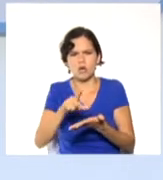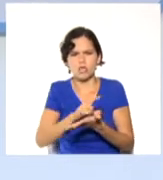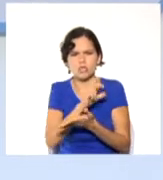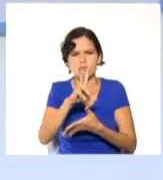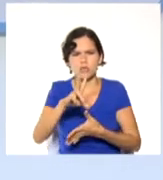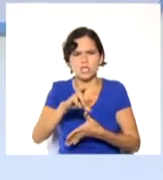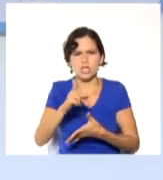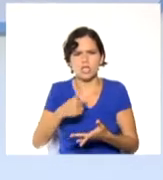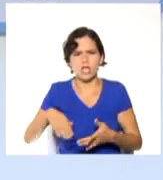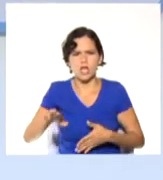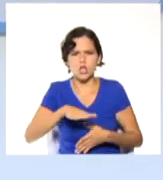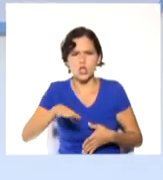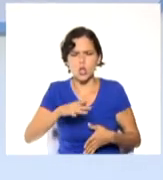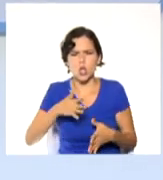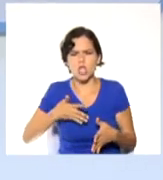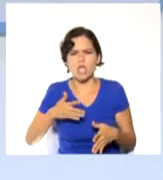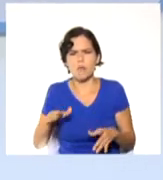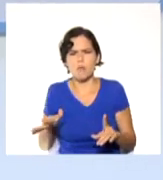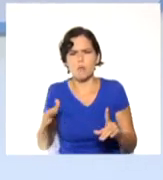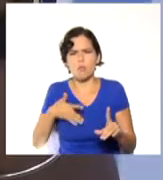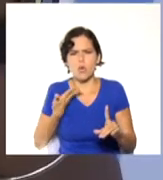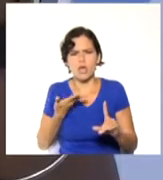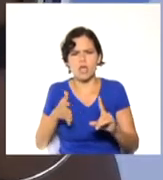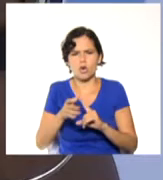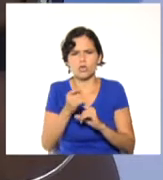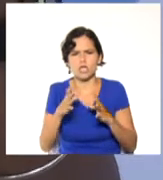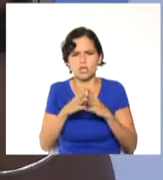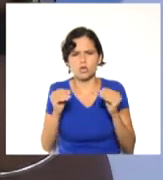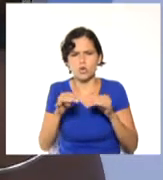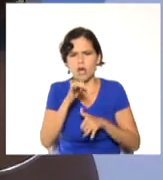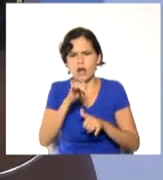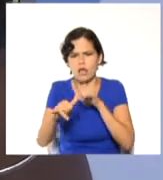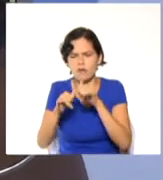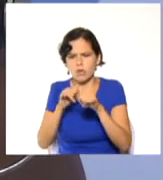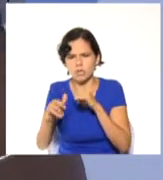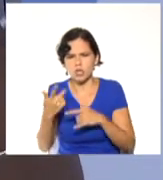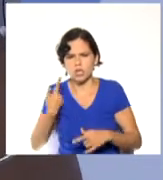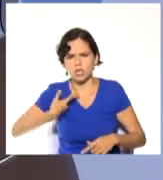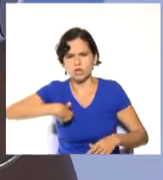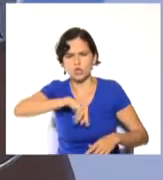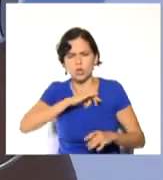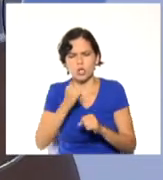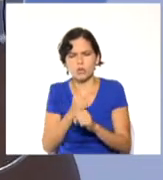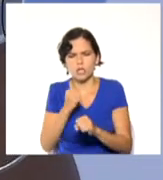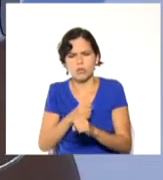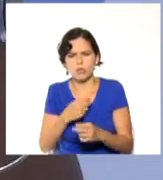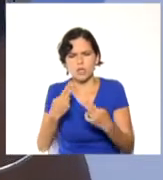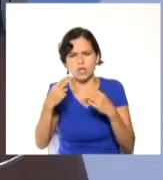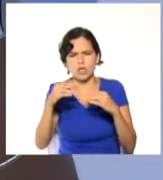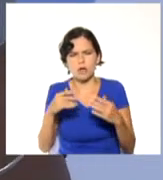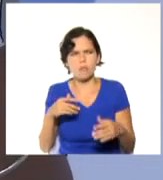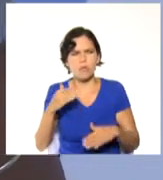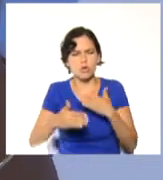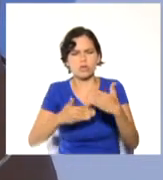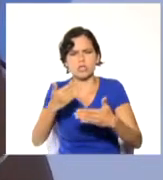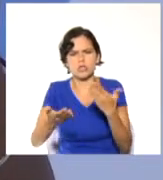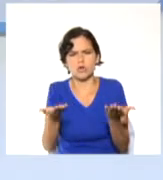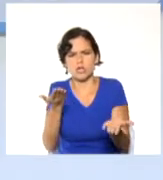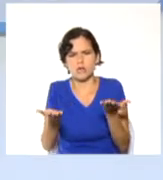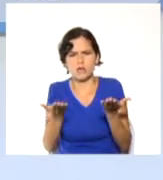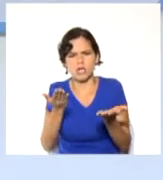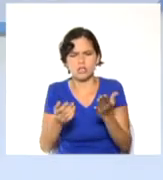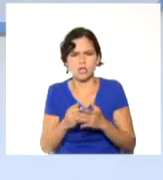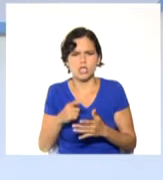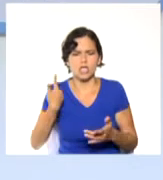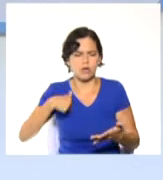Bicentenario, donde acá pueden encontrar todo el contenido que estamos trabajando en el proceso de nivelación. No específico, tenemos